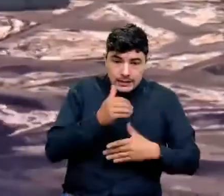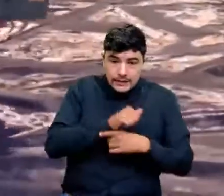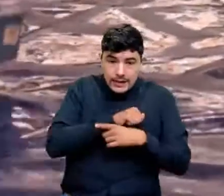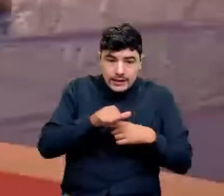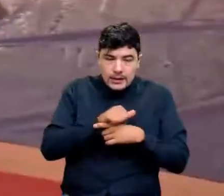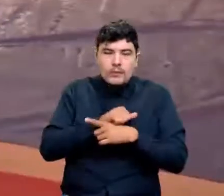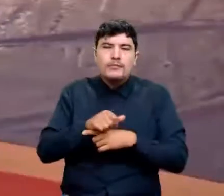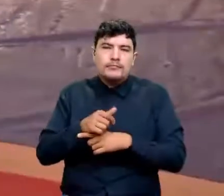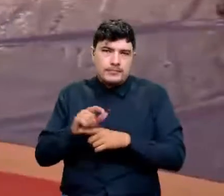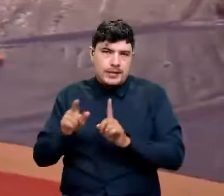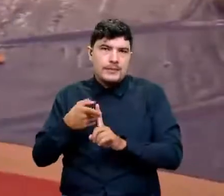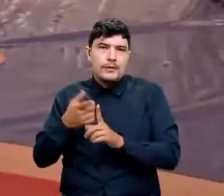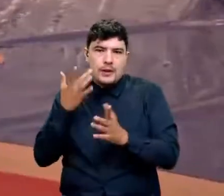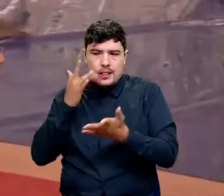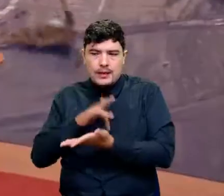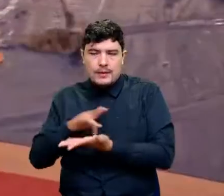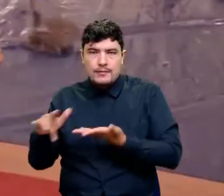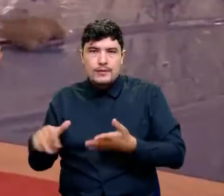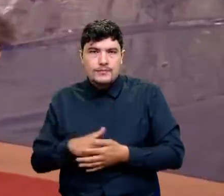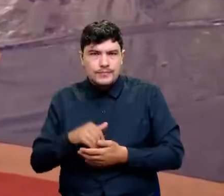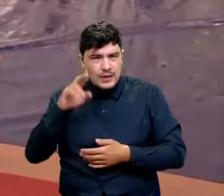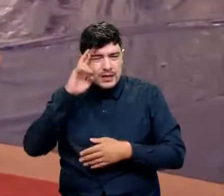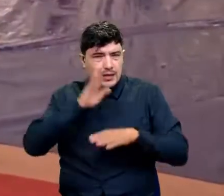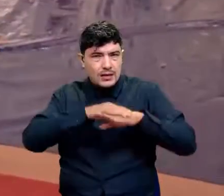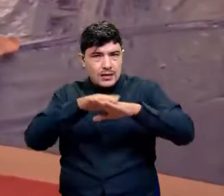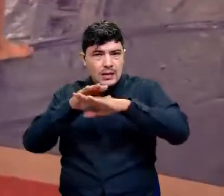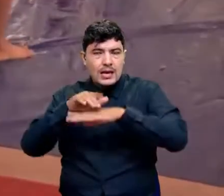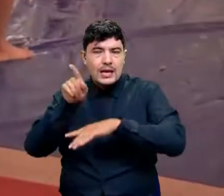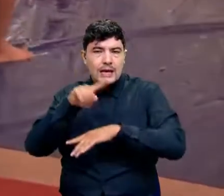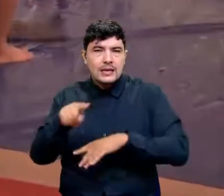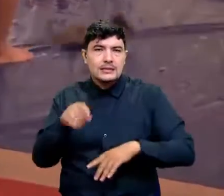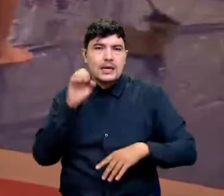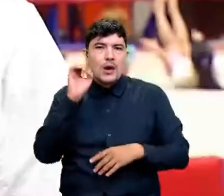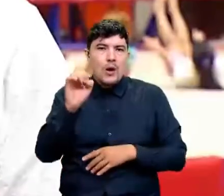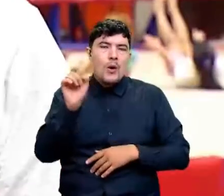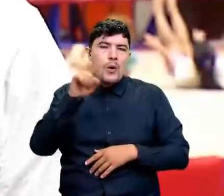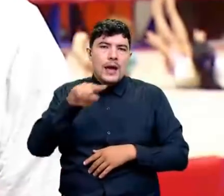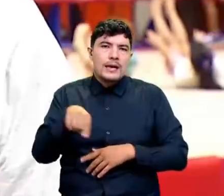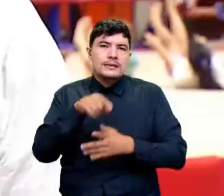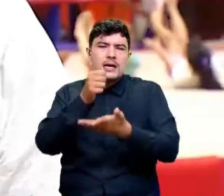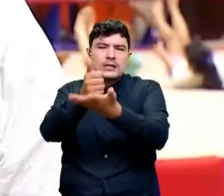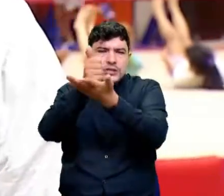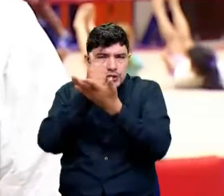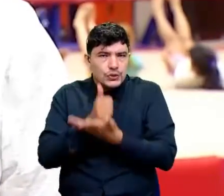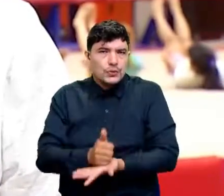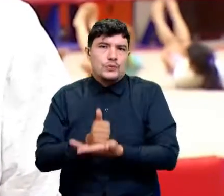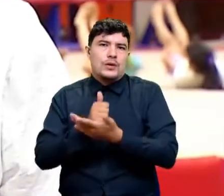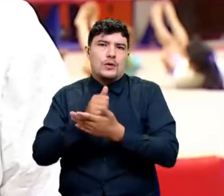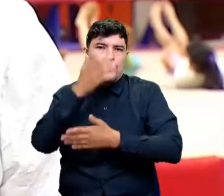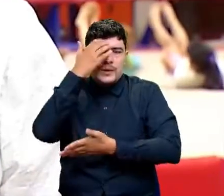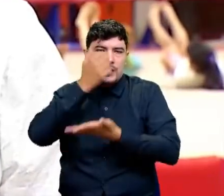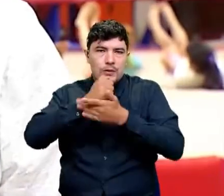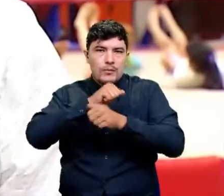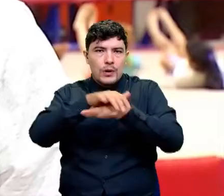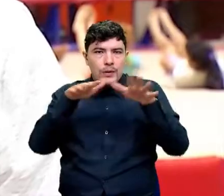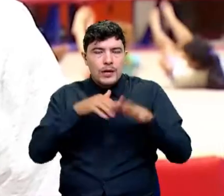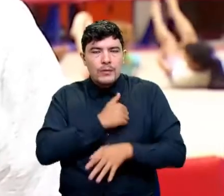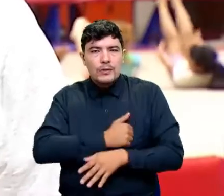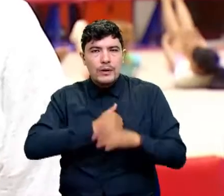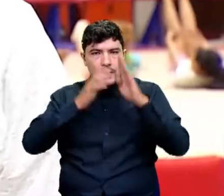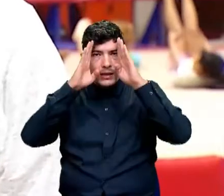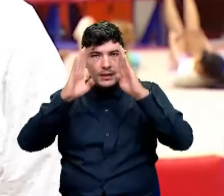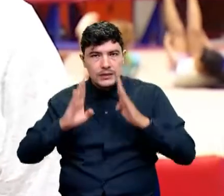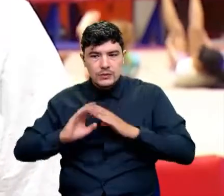es un SOS que yo le lanzo a la opinión pública para que nos toquemos y no dejemos que se acaben nuestros aparatos de